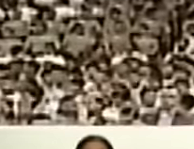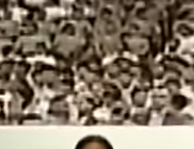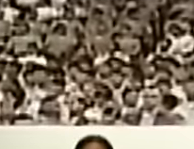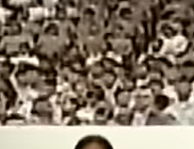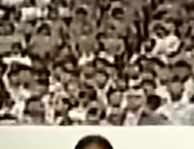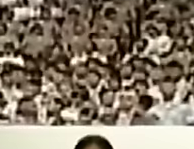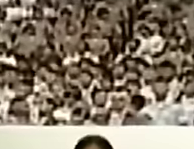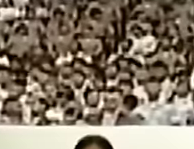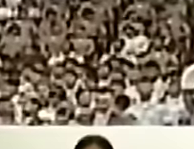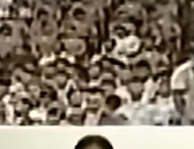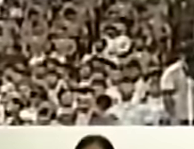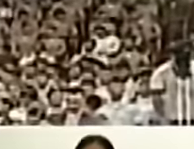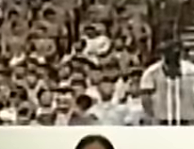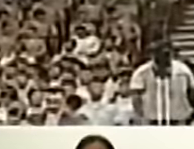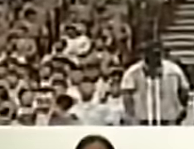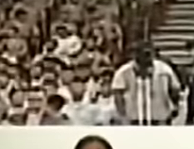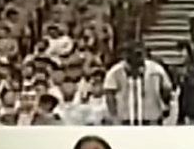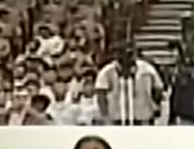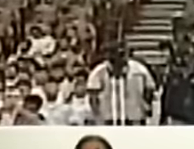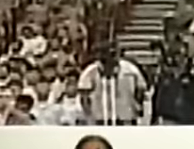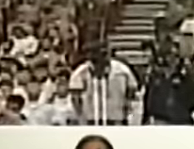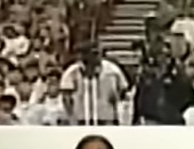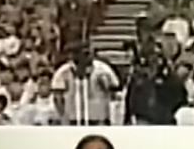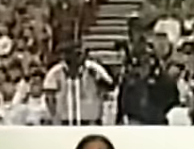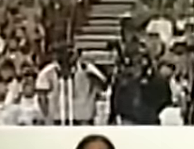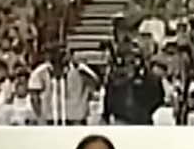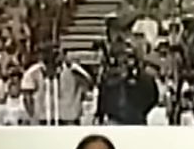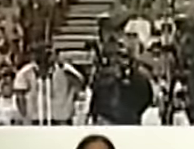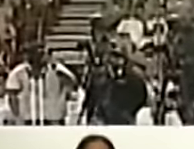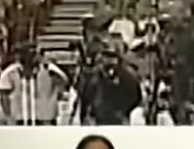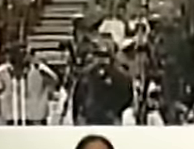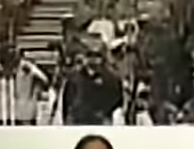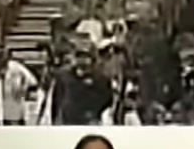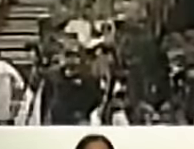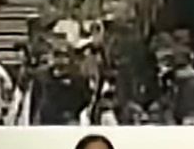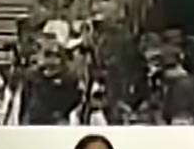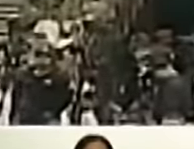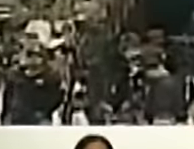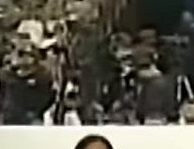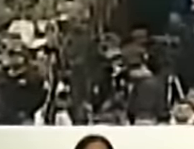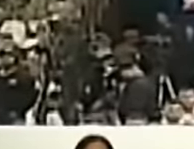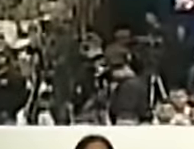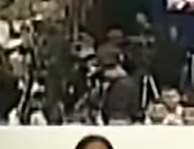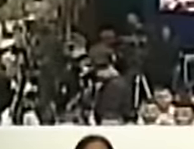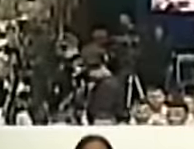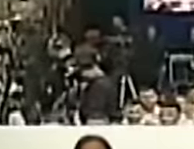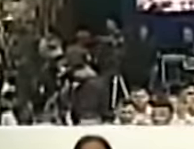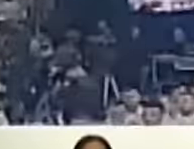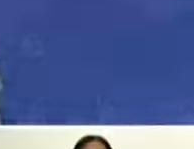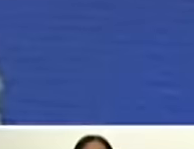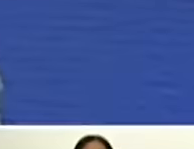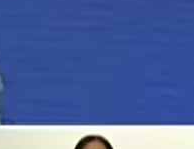publicación de mapas totalmente